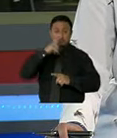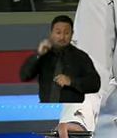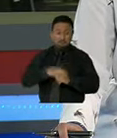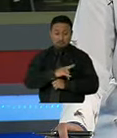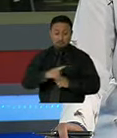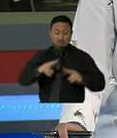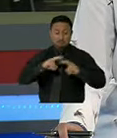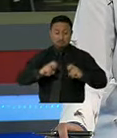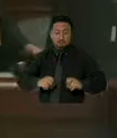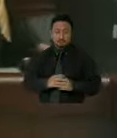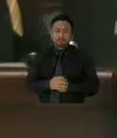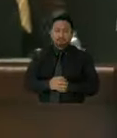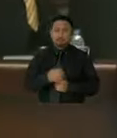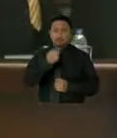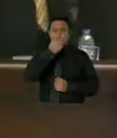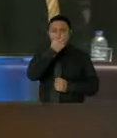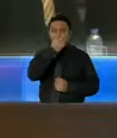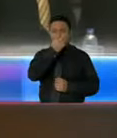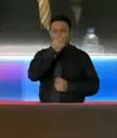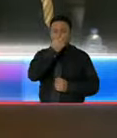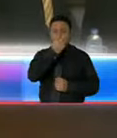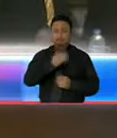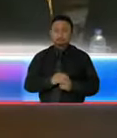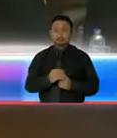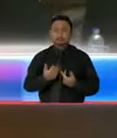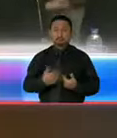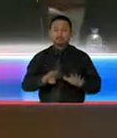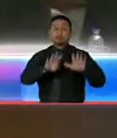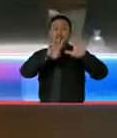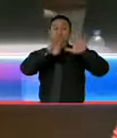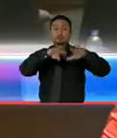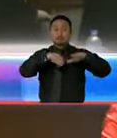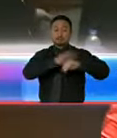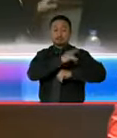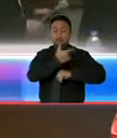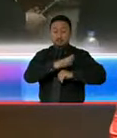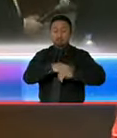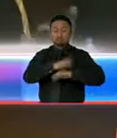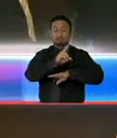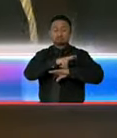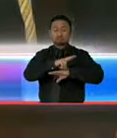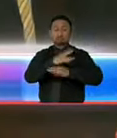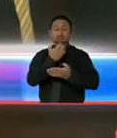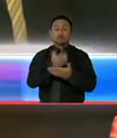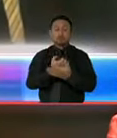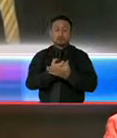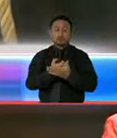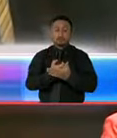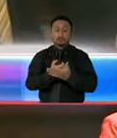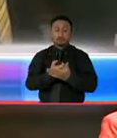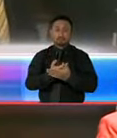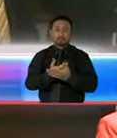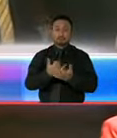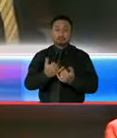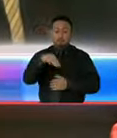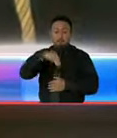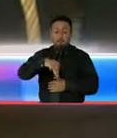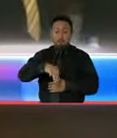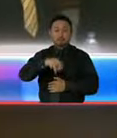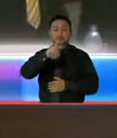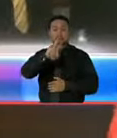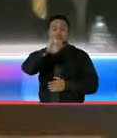OEA. Después de casi 9 meses de haber sido electo como superintendente de Economía Popular y Solidaria, recién este martes